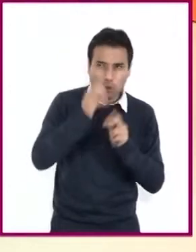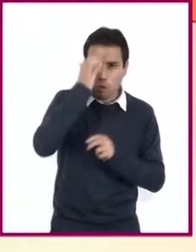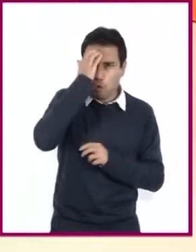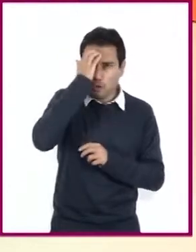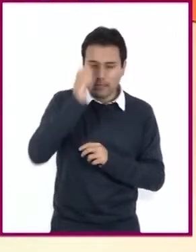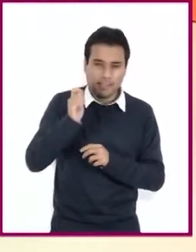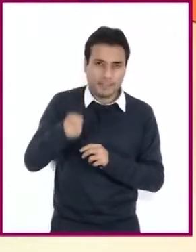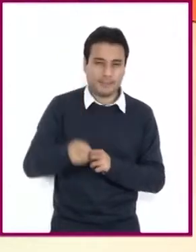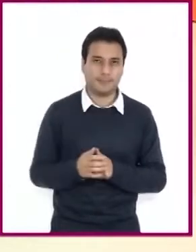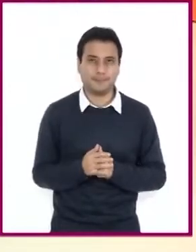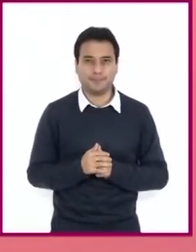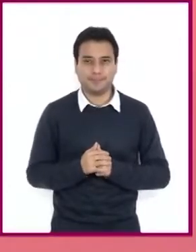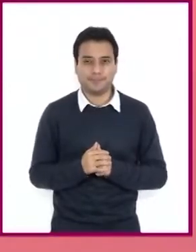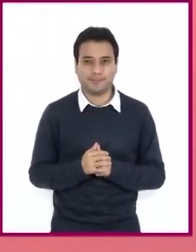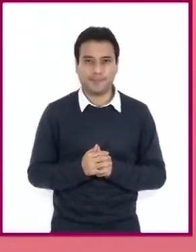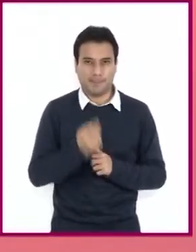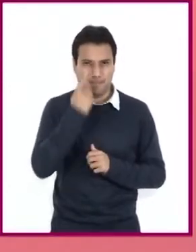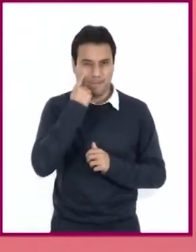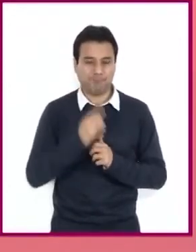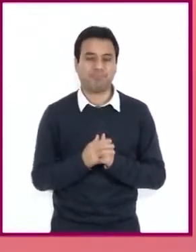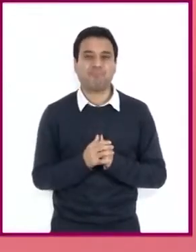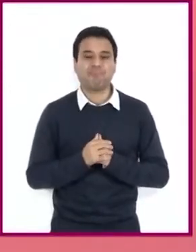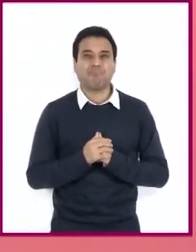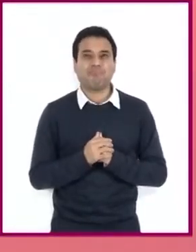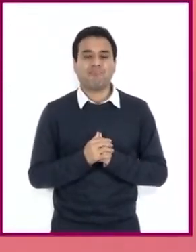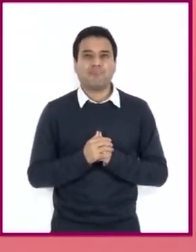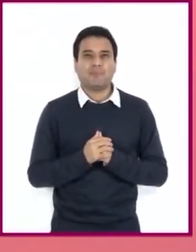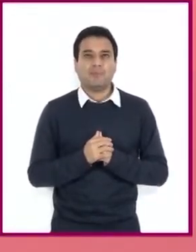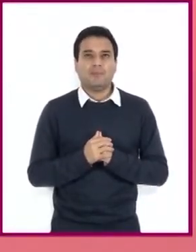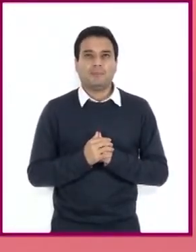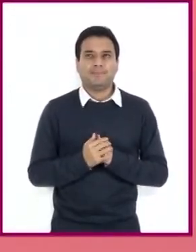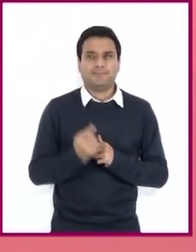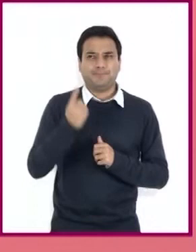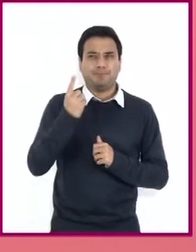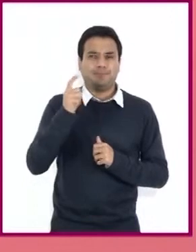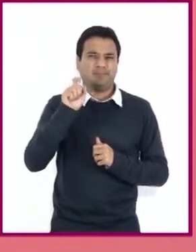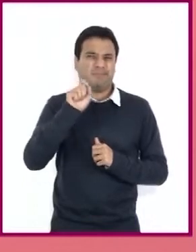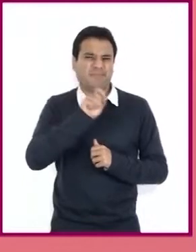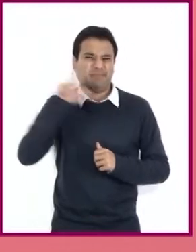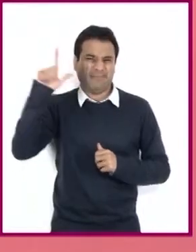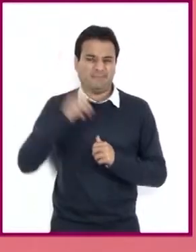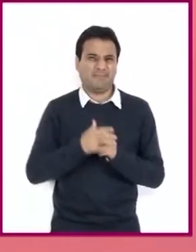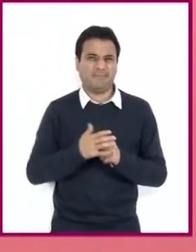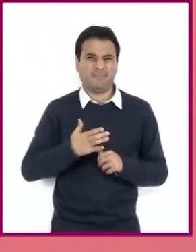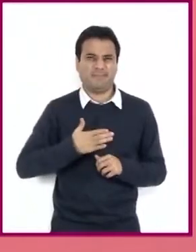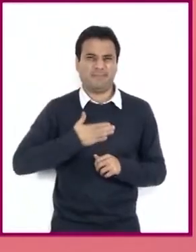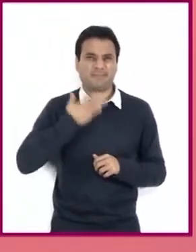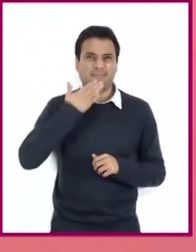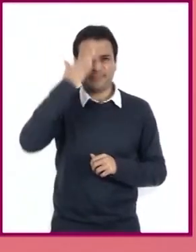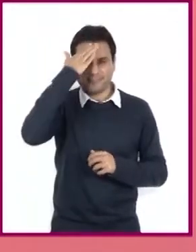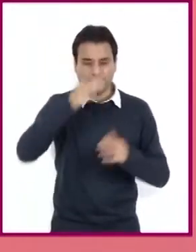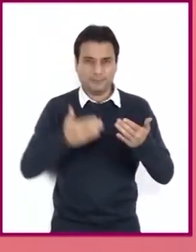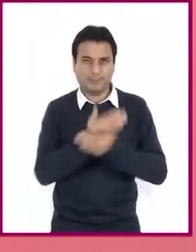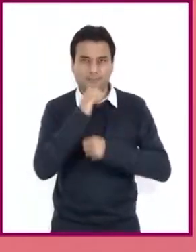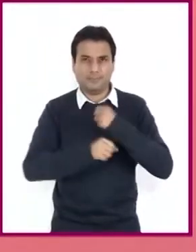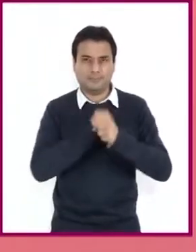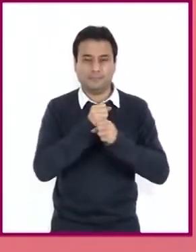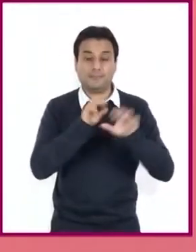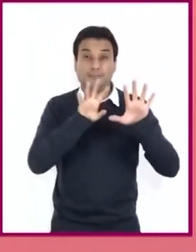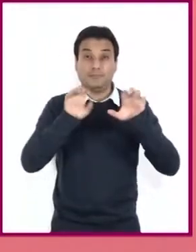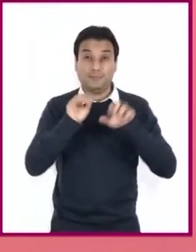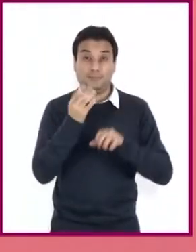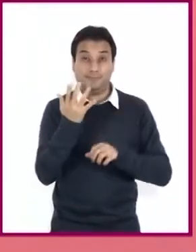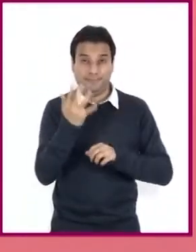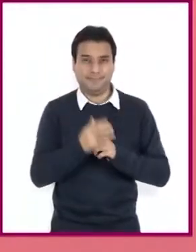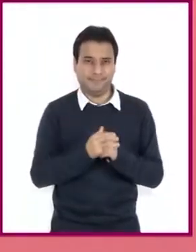de textos. Vamos a leer las notas de observación de un científico árabe nacido en el año